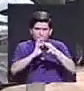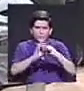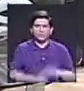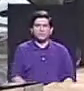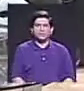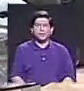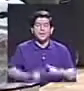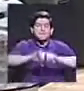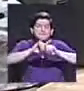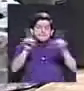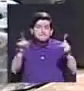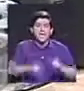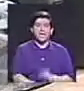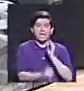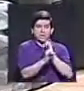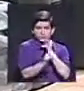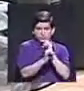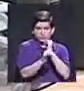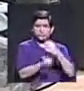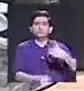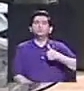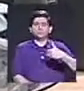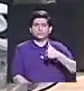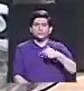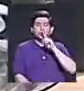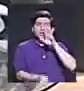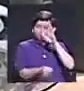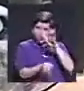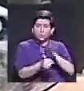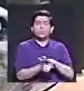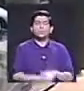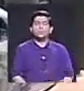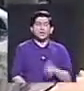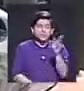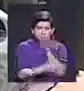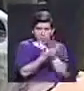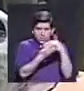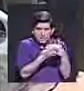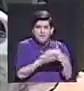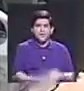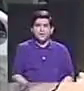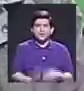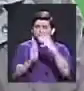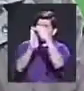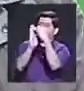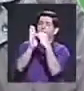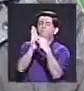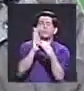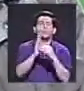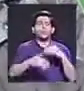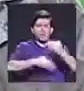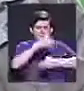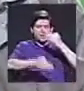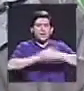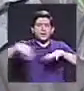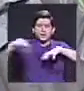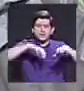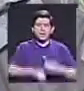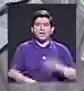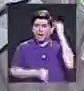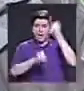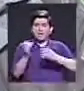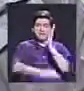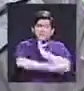Especial, pero en donde las instituciones tienen que cumplir con una parte de lo que está indicado en el plan de acción, porque finalmente